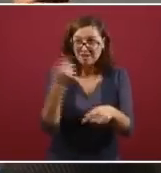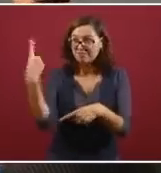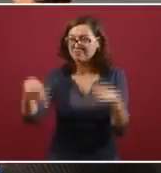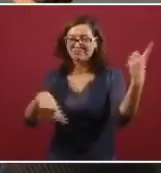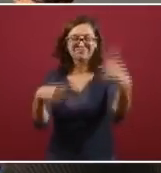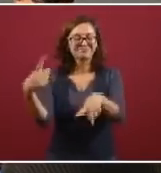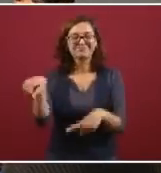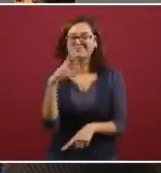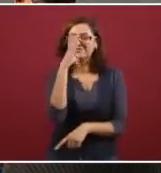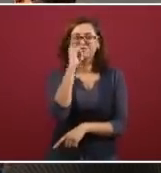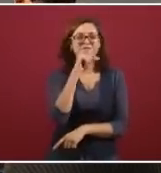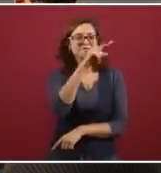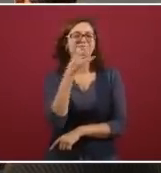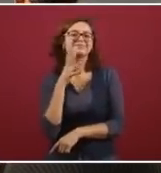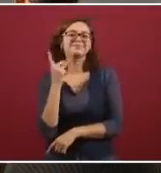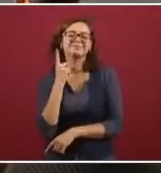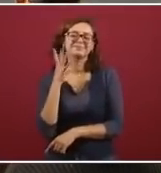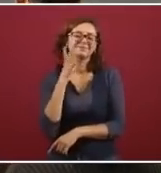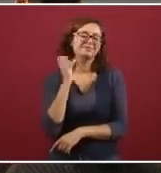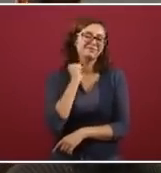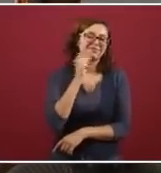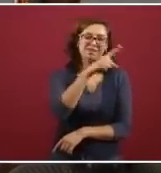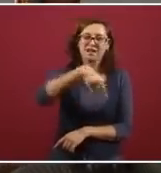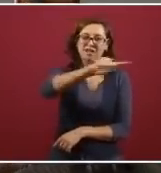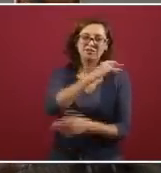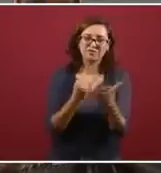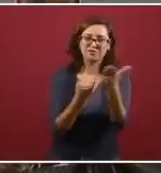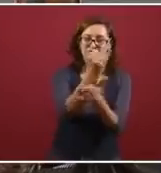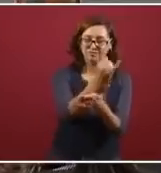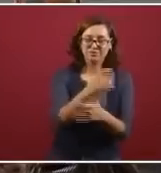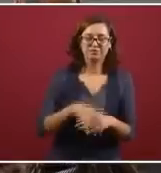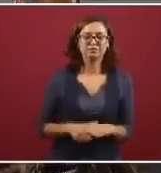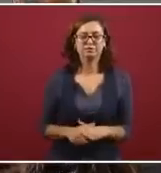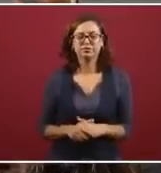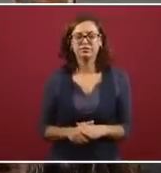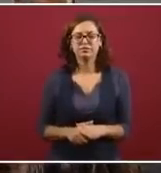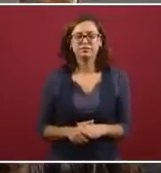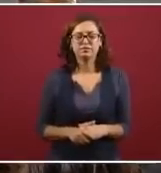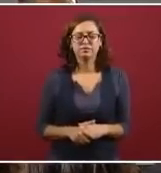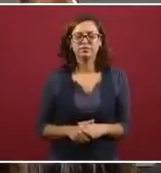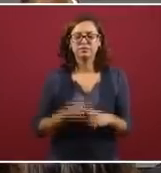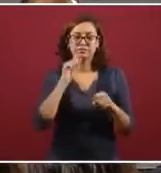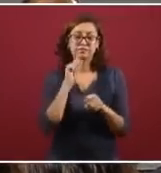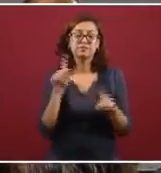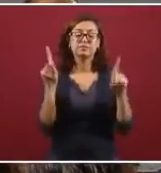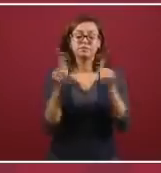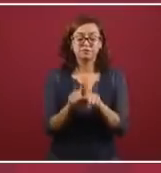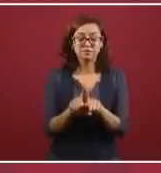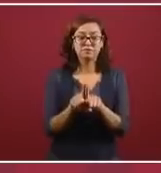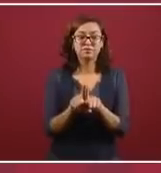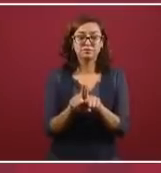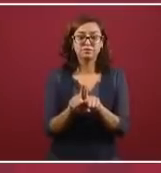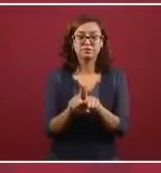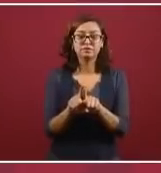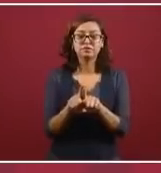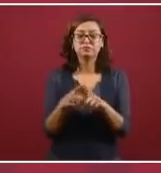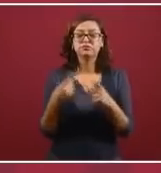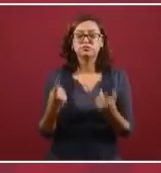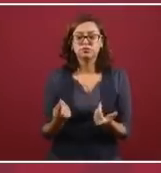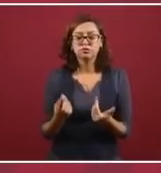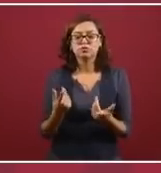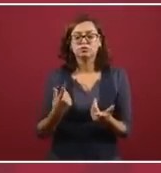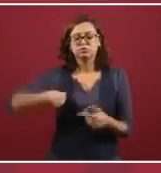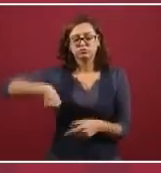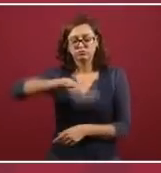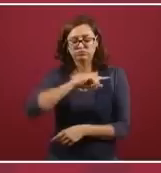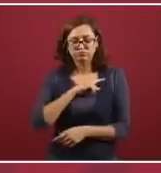Y lo mismo el Poder Legislativo. Y lo que hacemos es que lo integramos